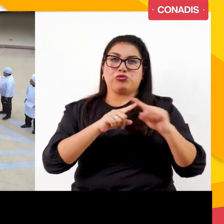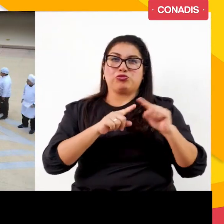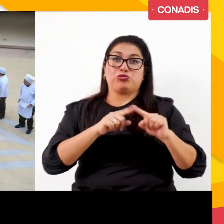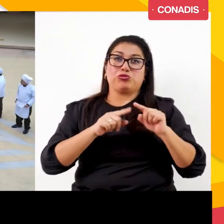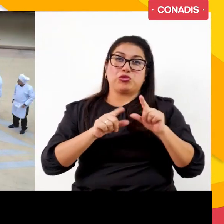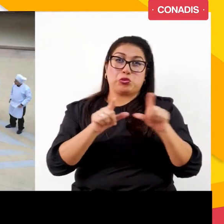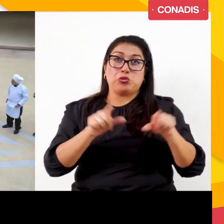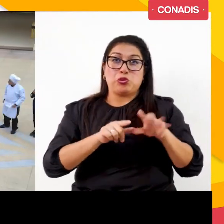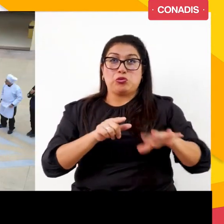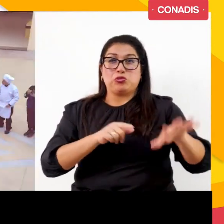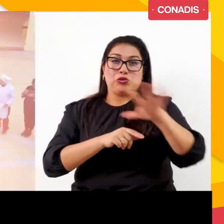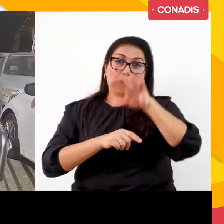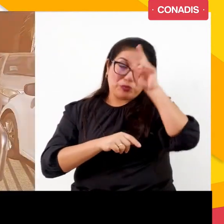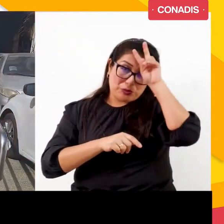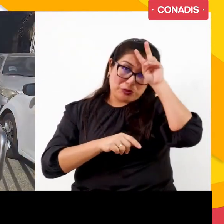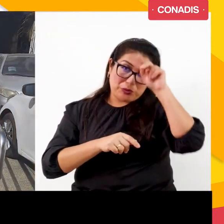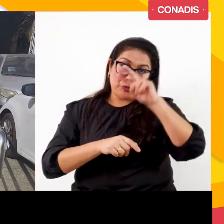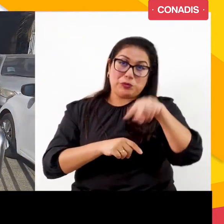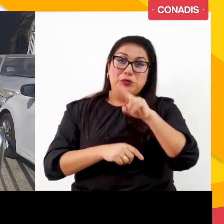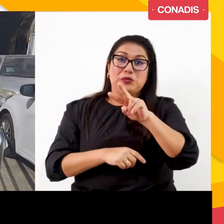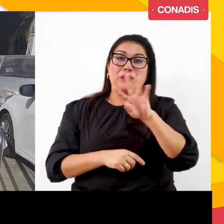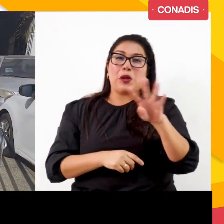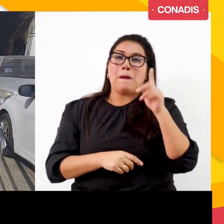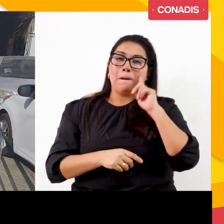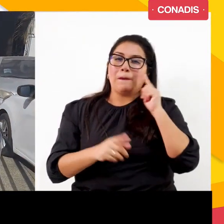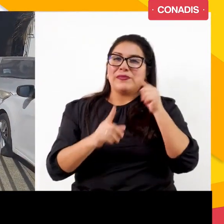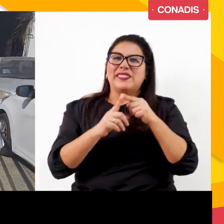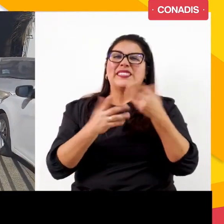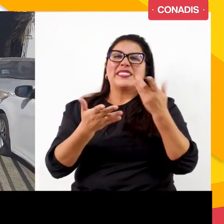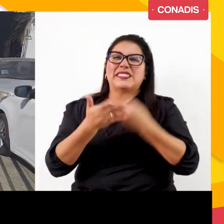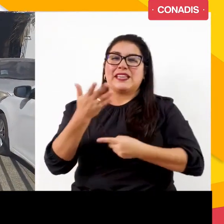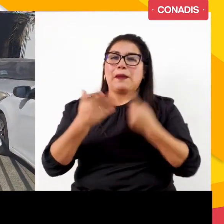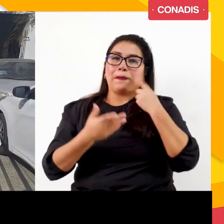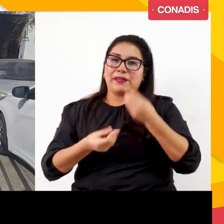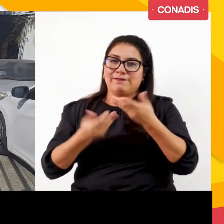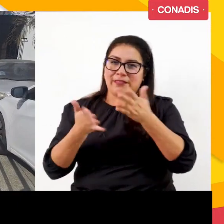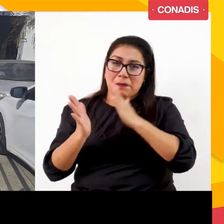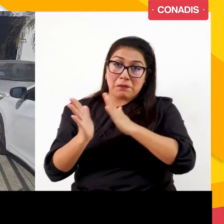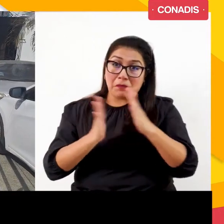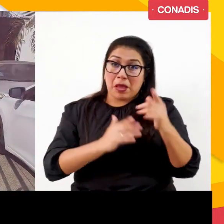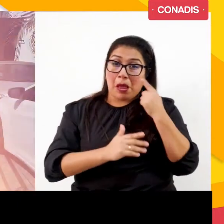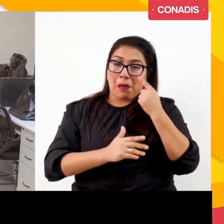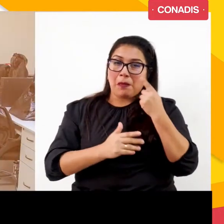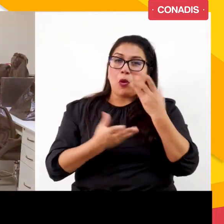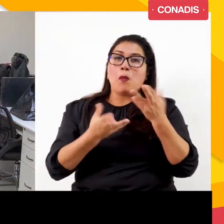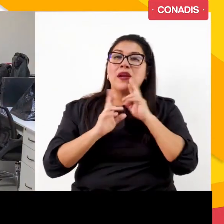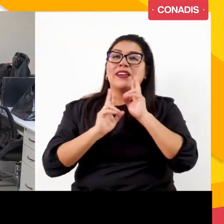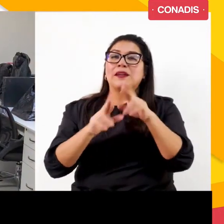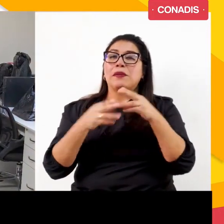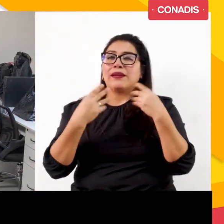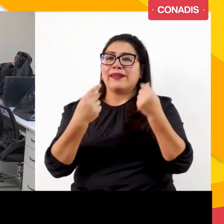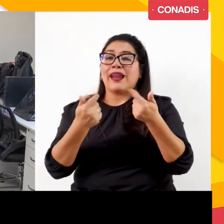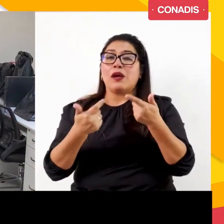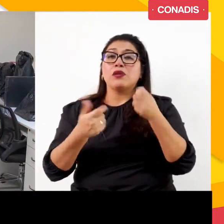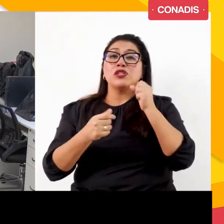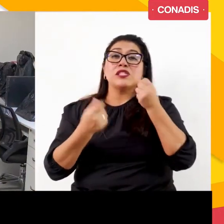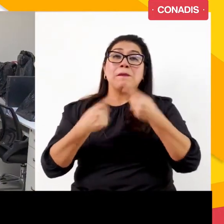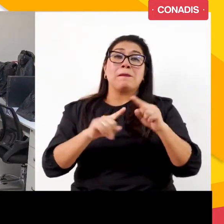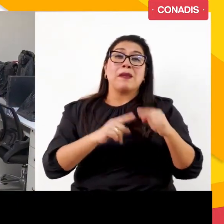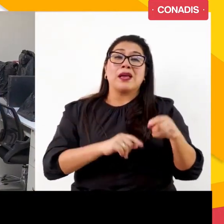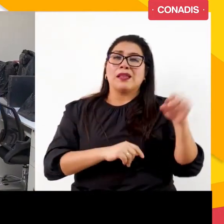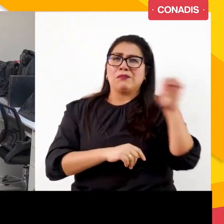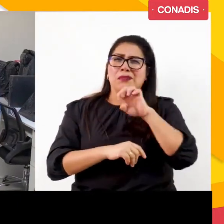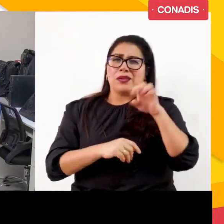multipeligro 2024, con la finalidad de fortalecer las capacidades de preparación y respuesta oportuna ante situaciones de